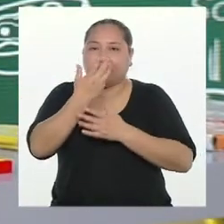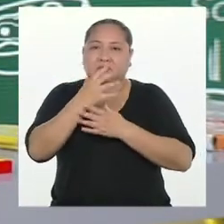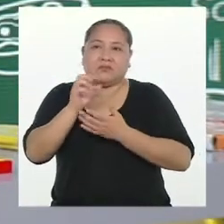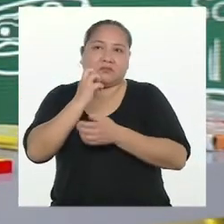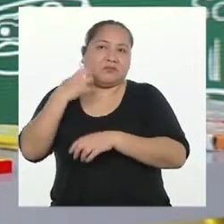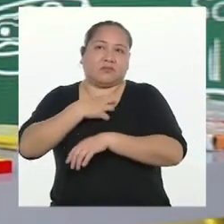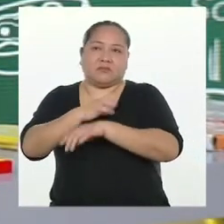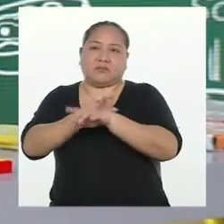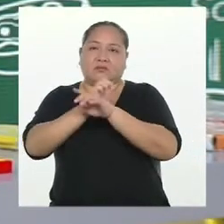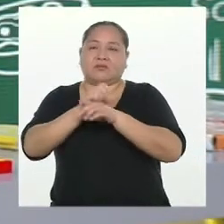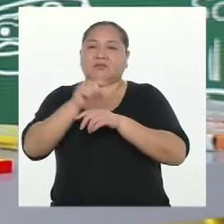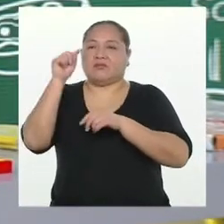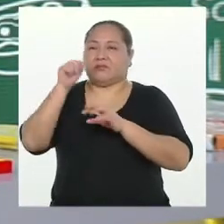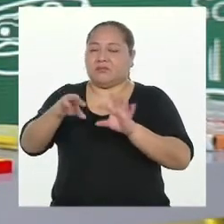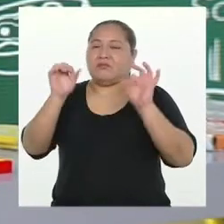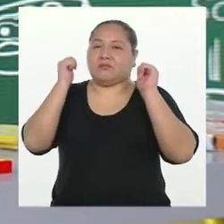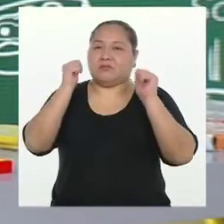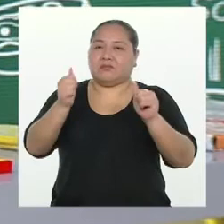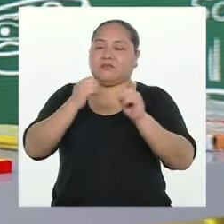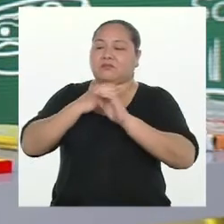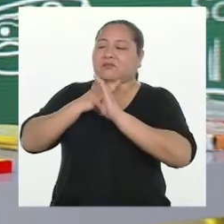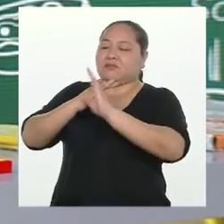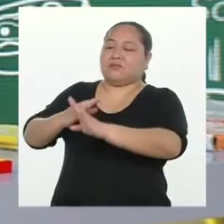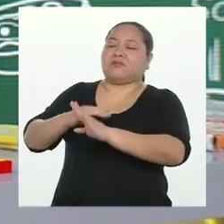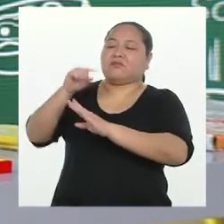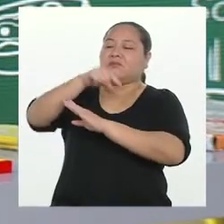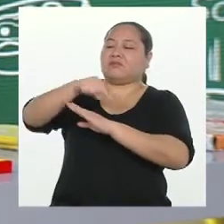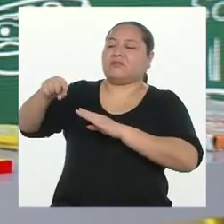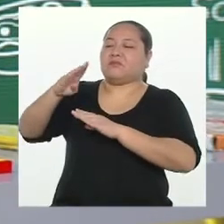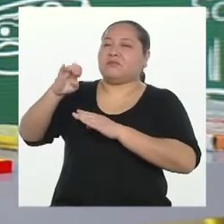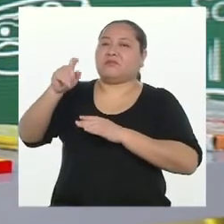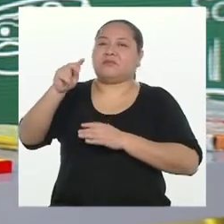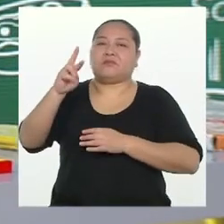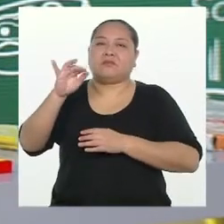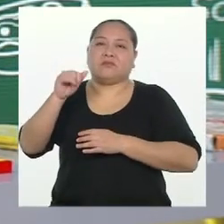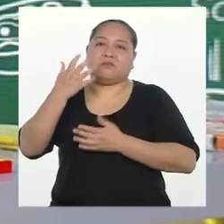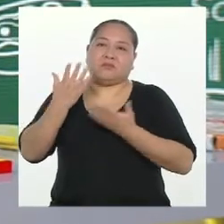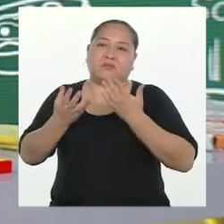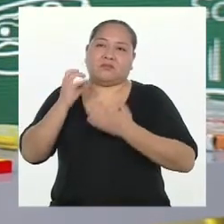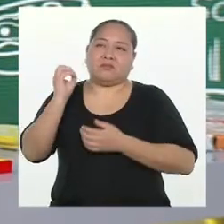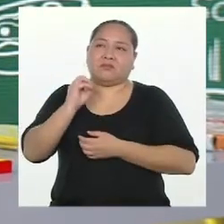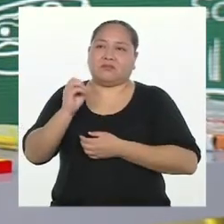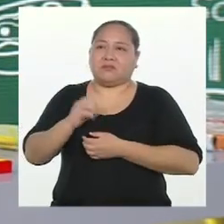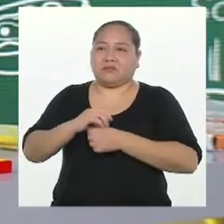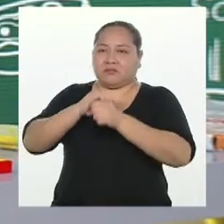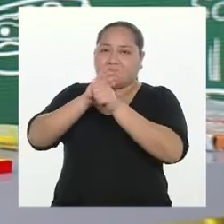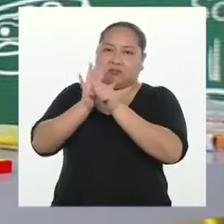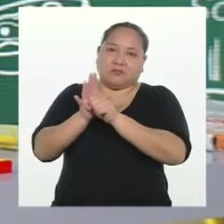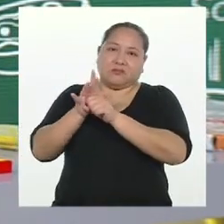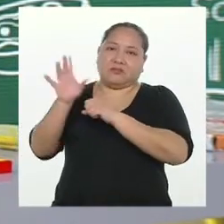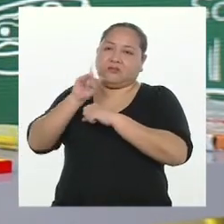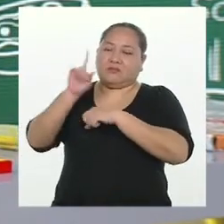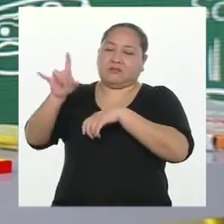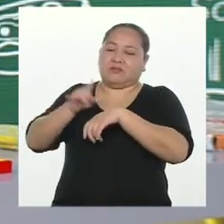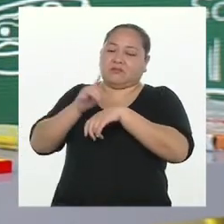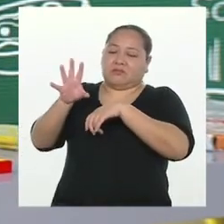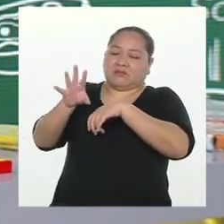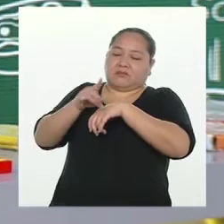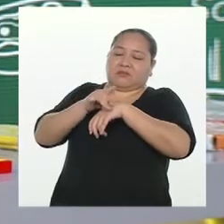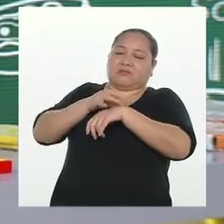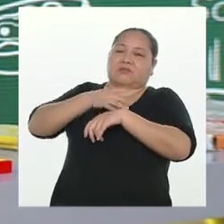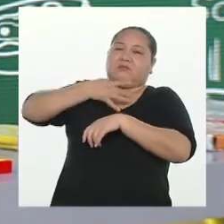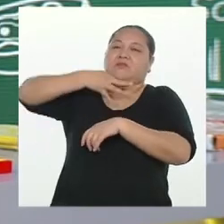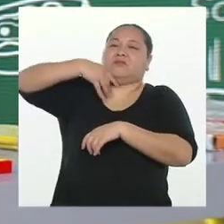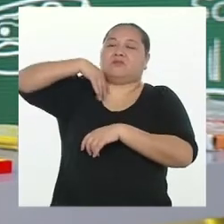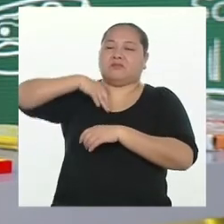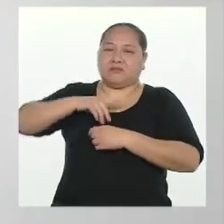manera efectiva de evitar la transmisión de un microorganismo como las bacterias o quizás el virus SARS-CoV-2 que produce la enfermedad